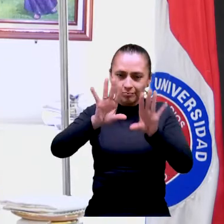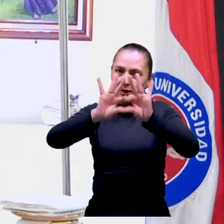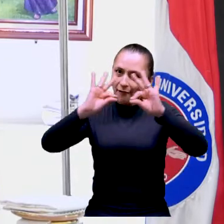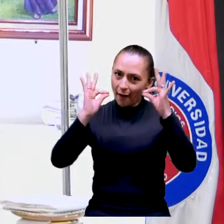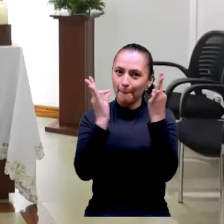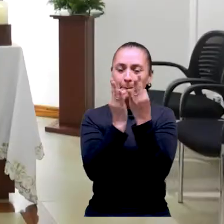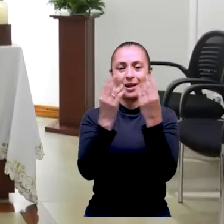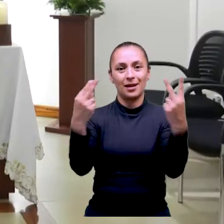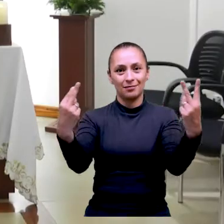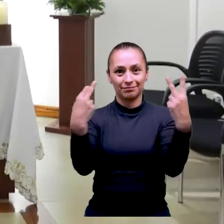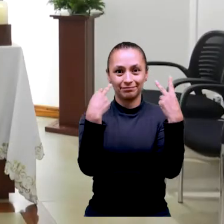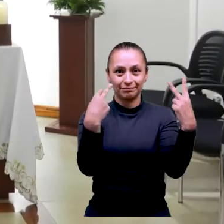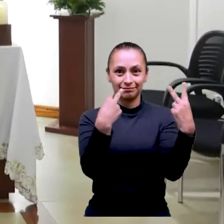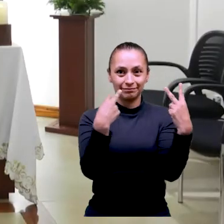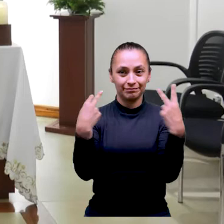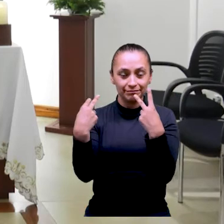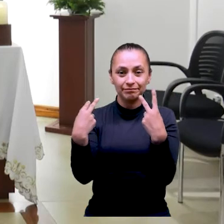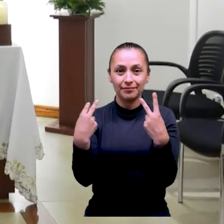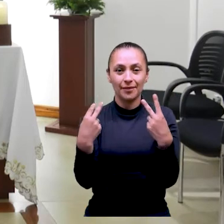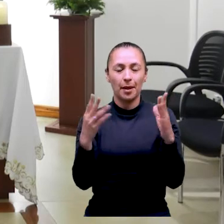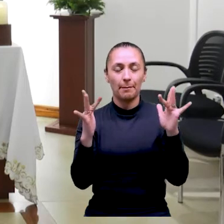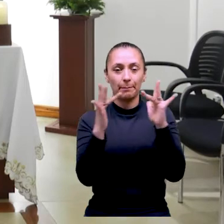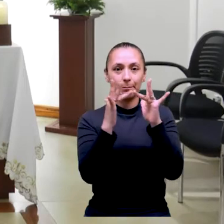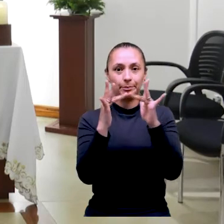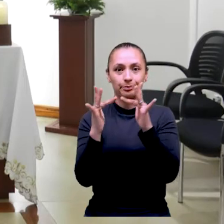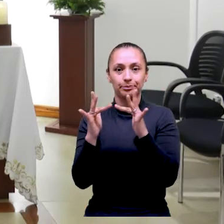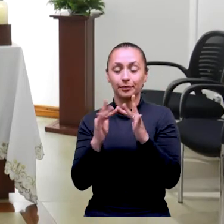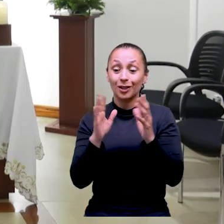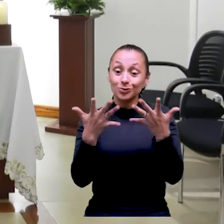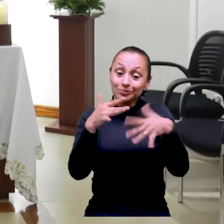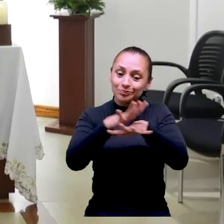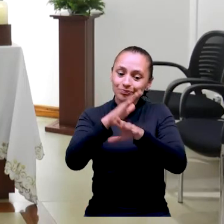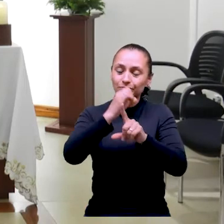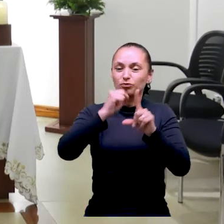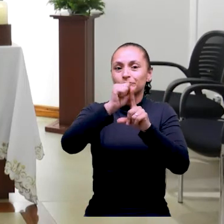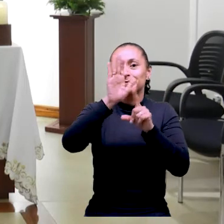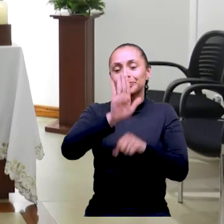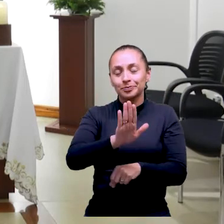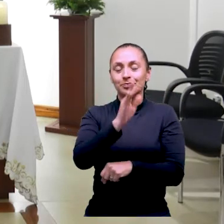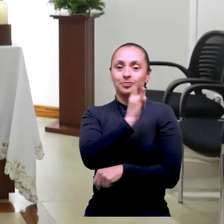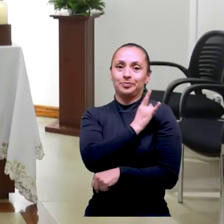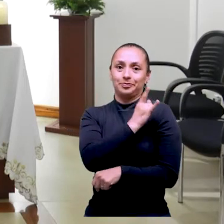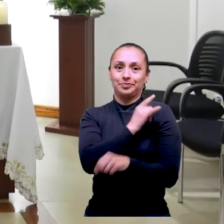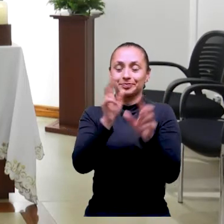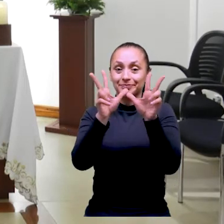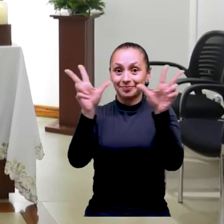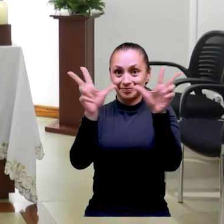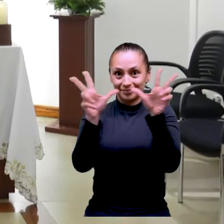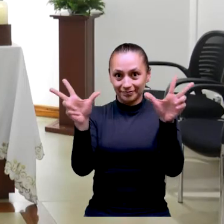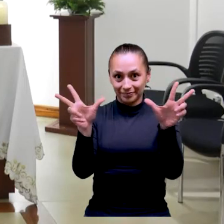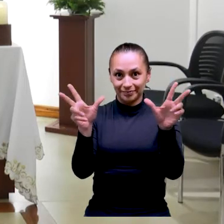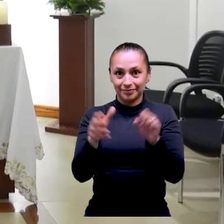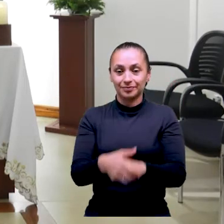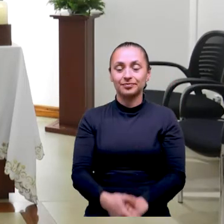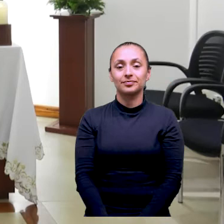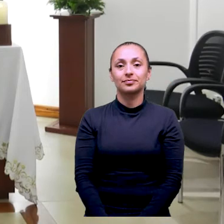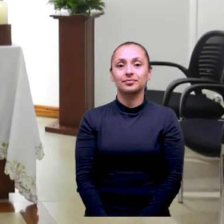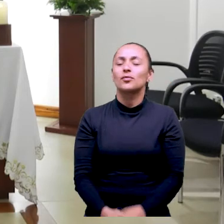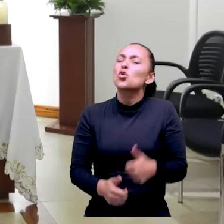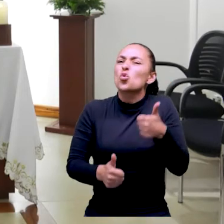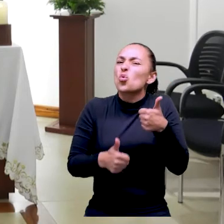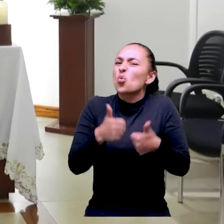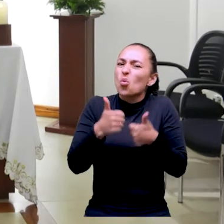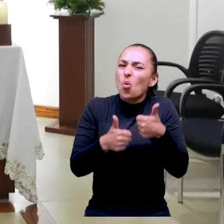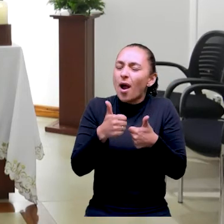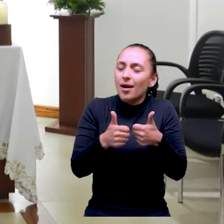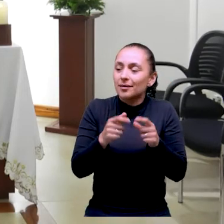jesús mi querida familia ustedes que nos están viendo conectados a nuestra red de las redes de la universidad